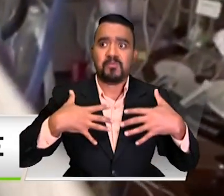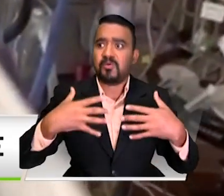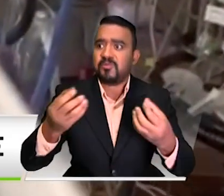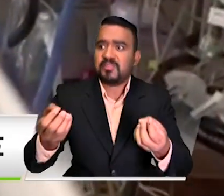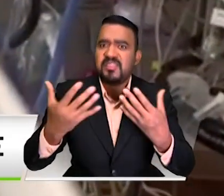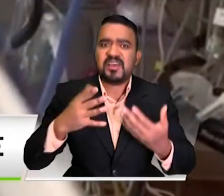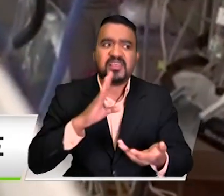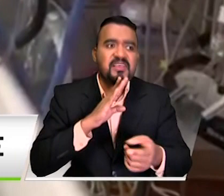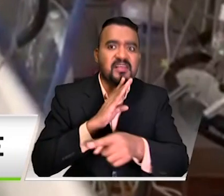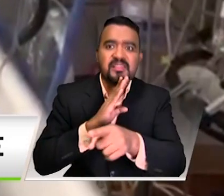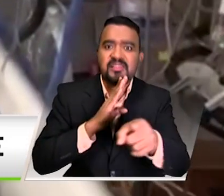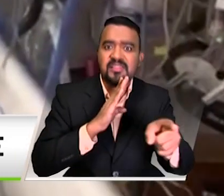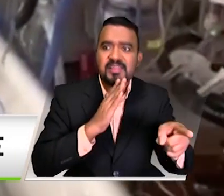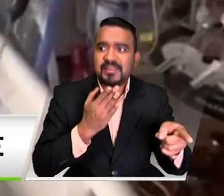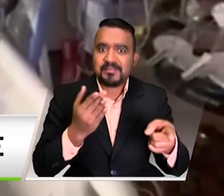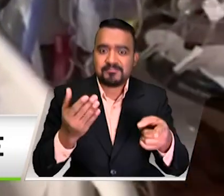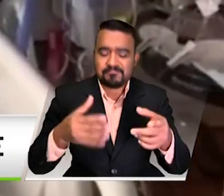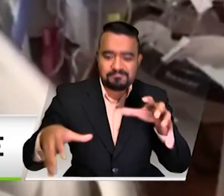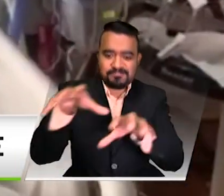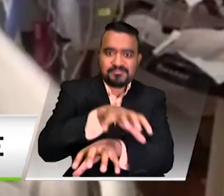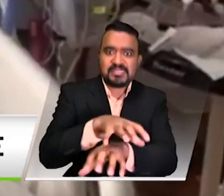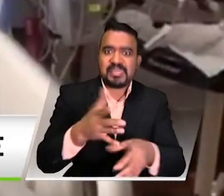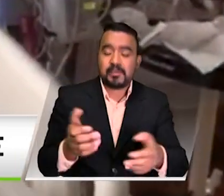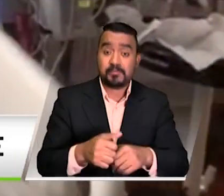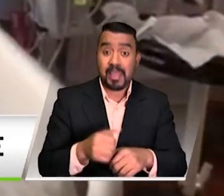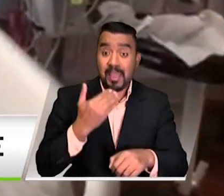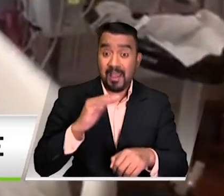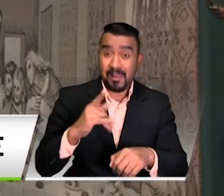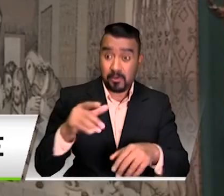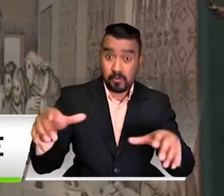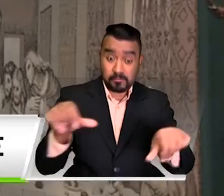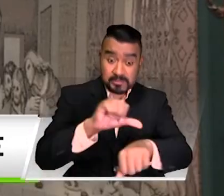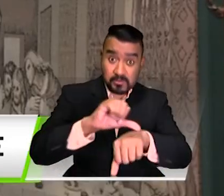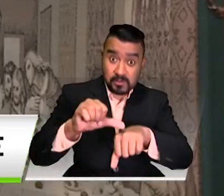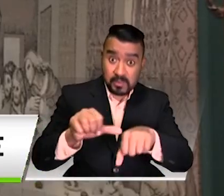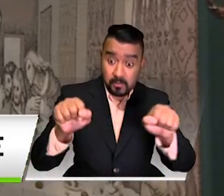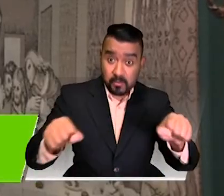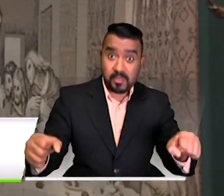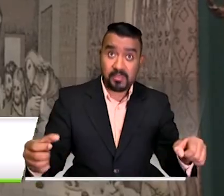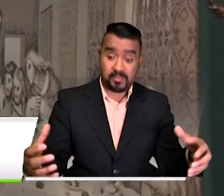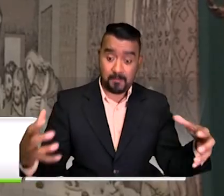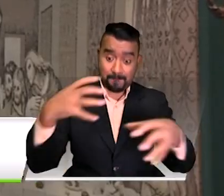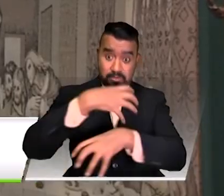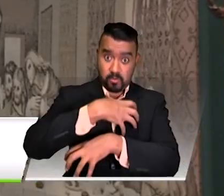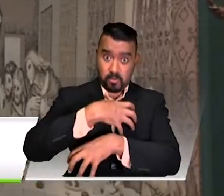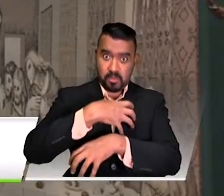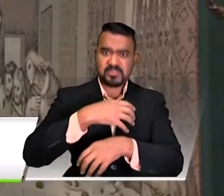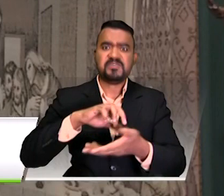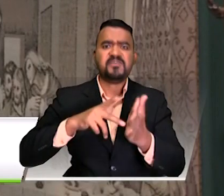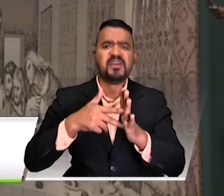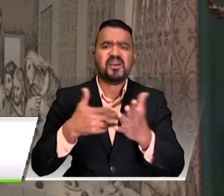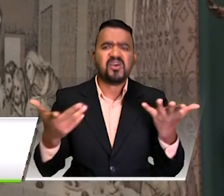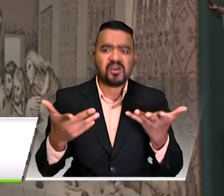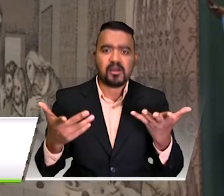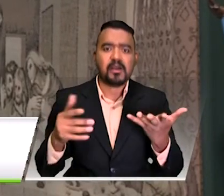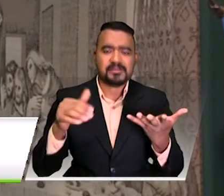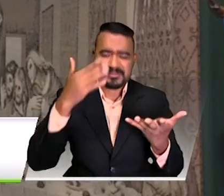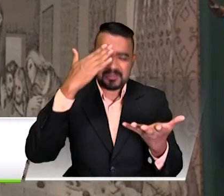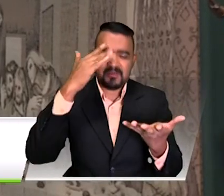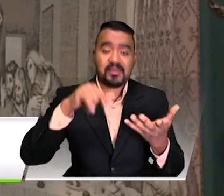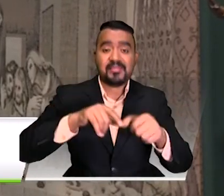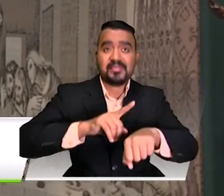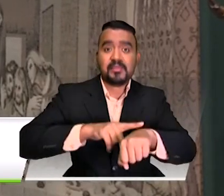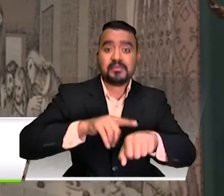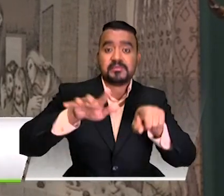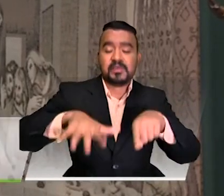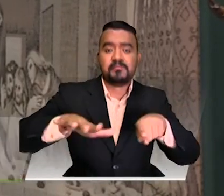es que después de la intervención serán por lo menos seis meses de recuperación desde que empezó todo esto obviamente la economía de la familia se ha